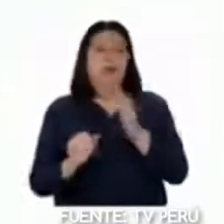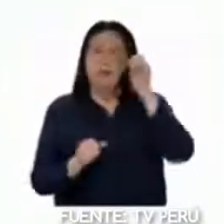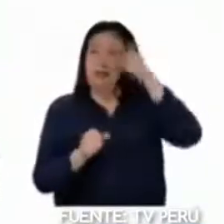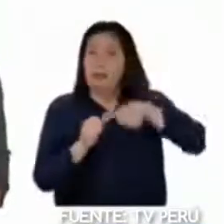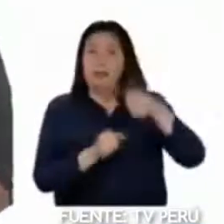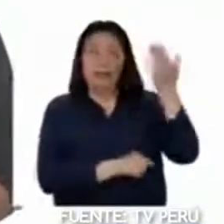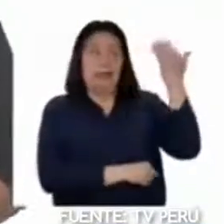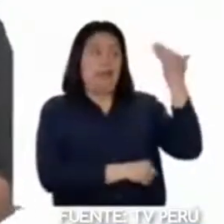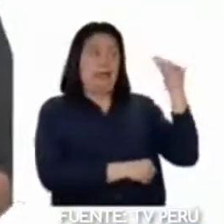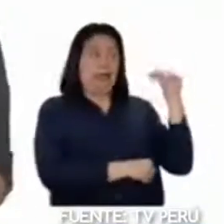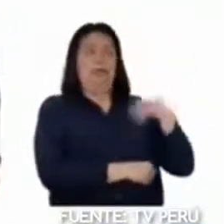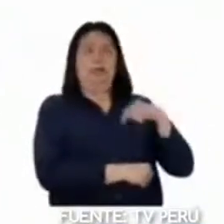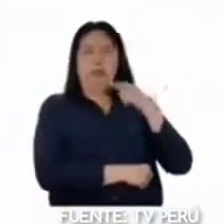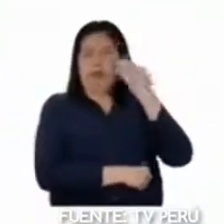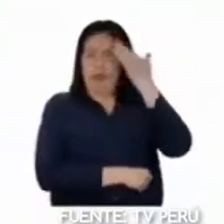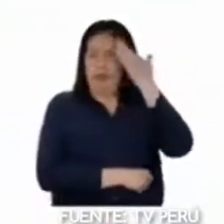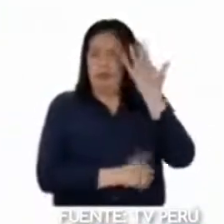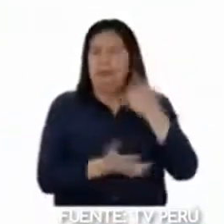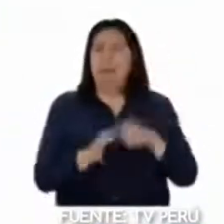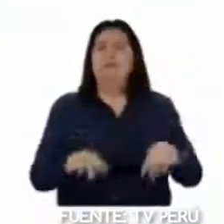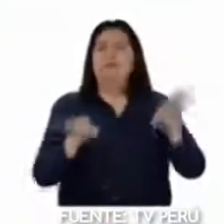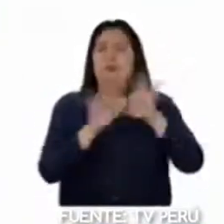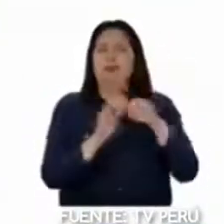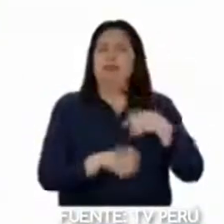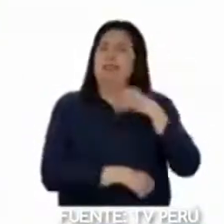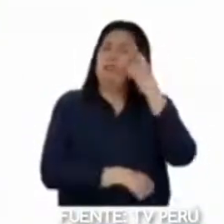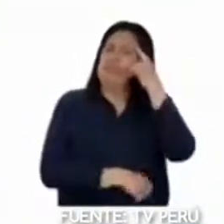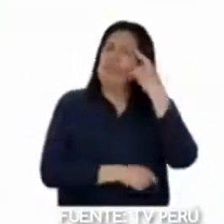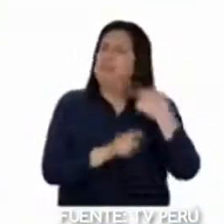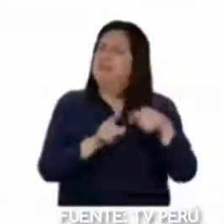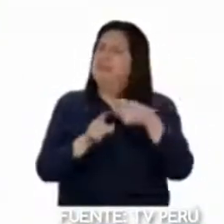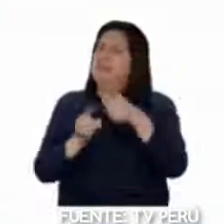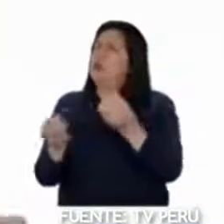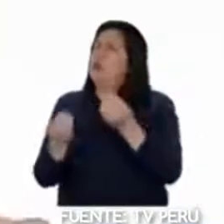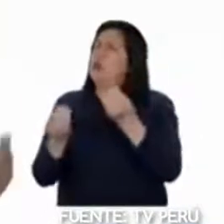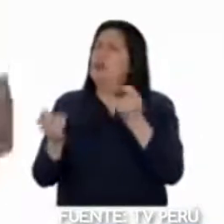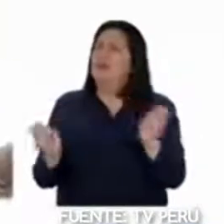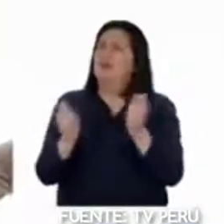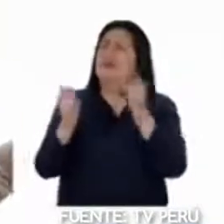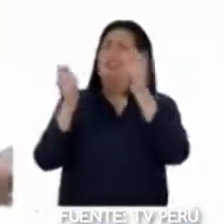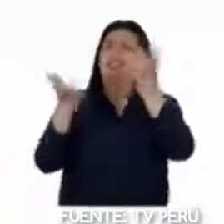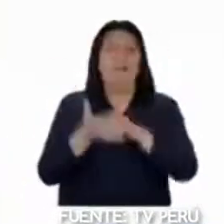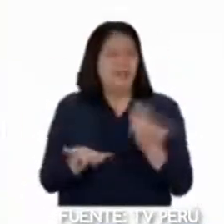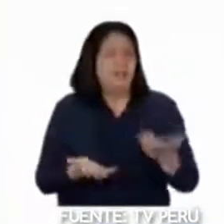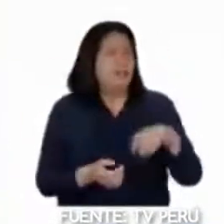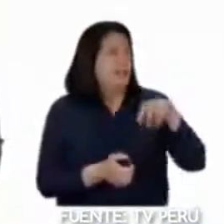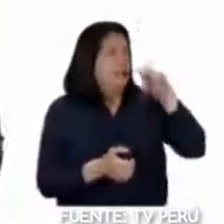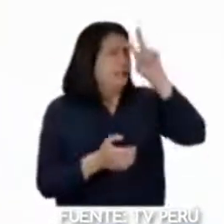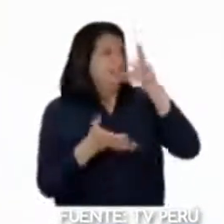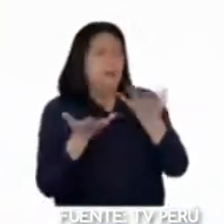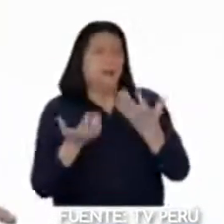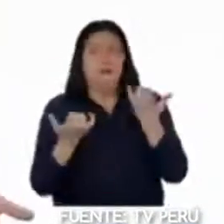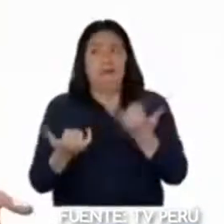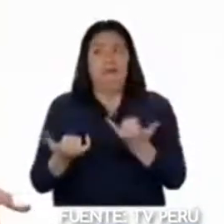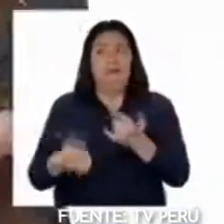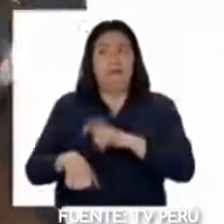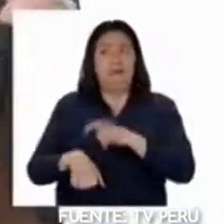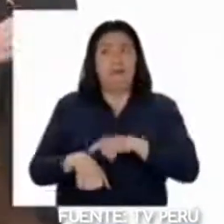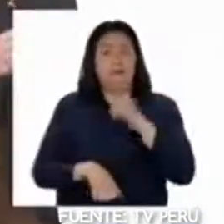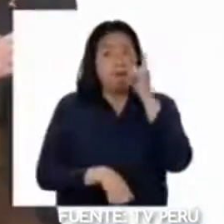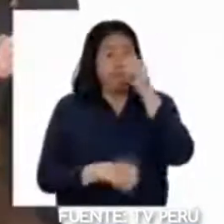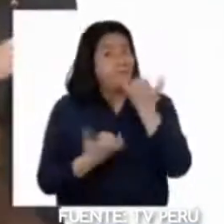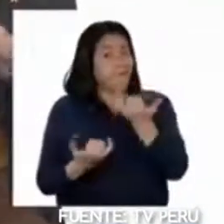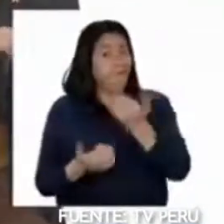en la actividad pasada hemos conocido sobre la importancia de pensar en formas diferentes de celebrar nuestras fiestas patrias en la situación que estamos